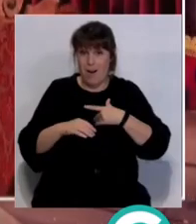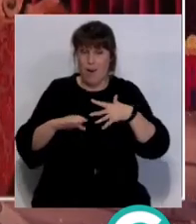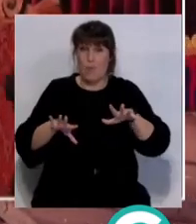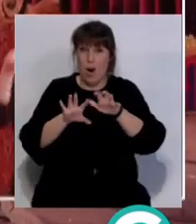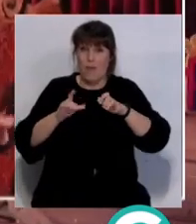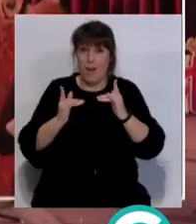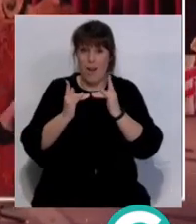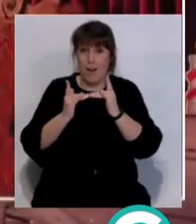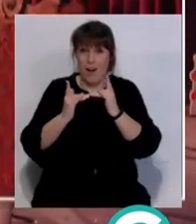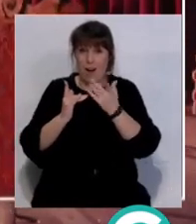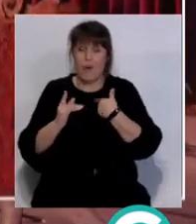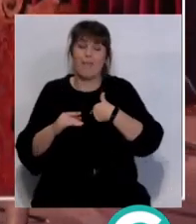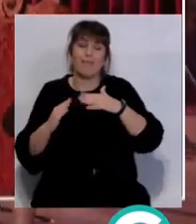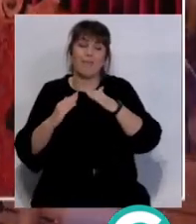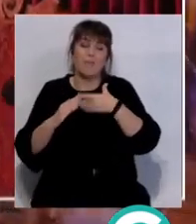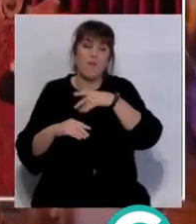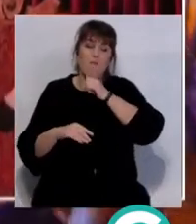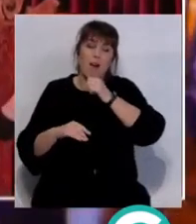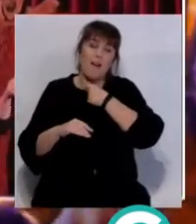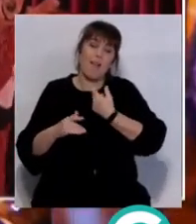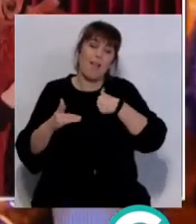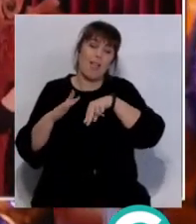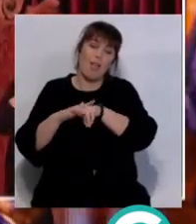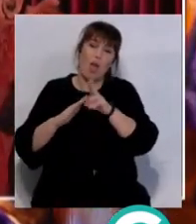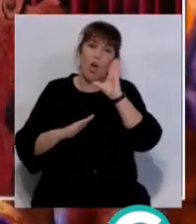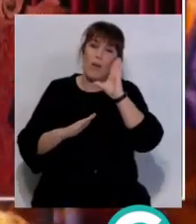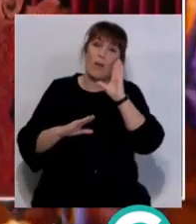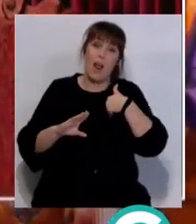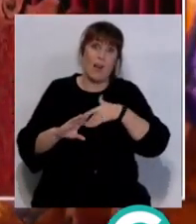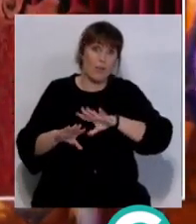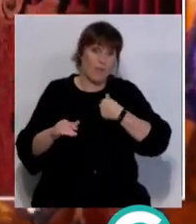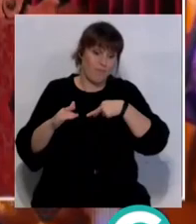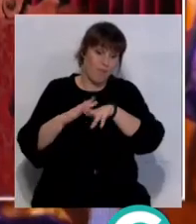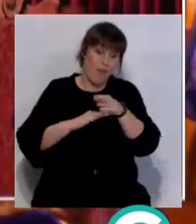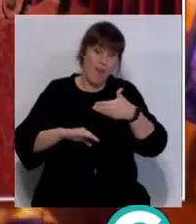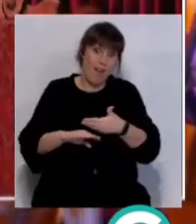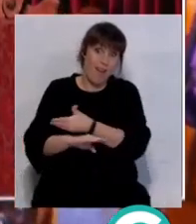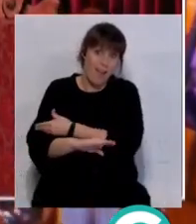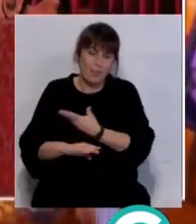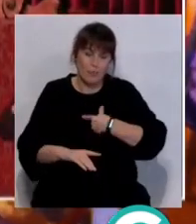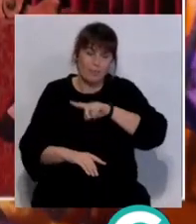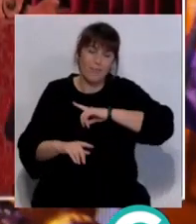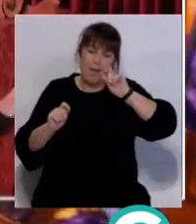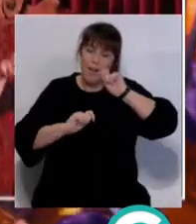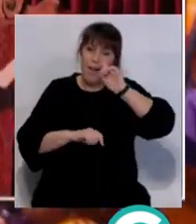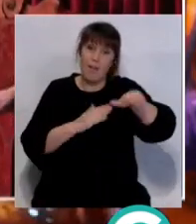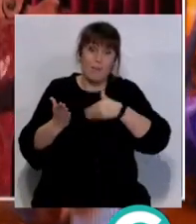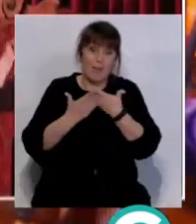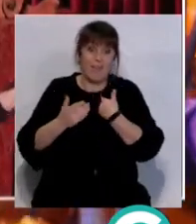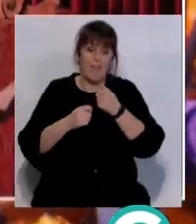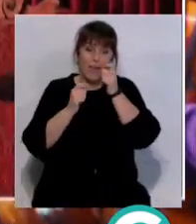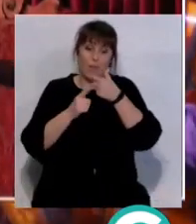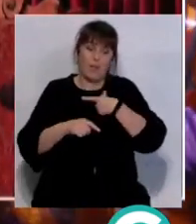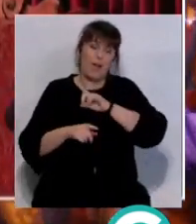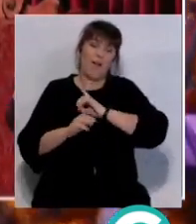hermano en casa de mi abuela. Pero antes de acostarnos pedíamos llorando que nos